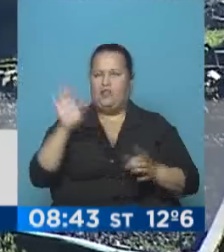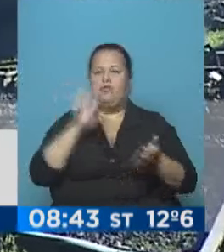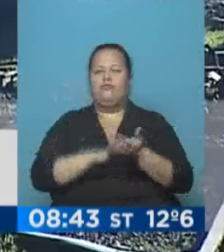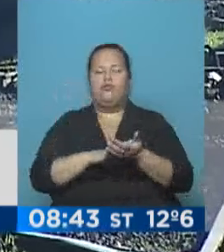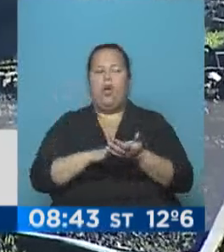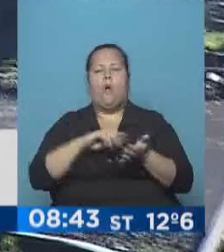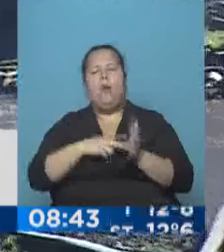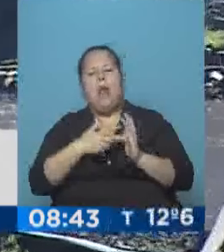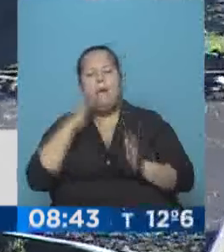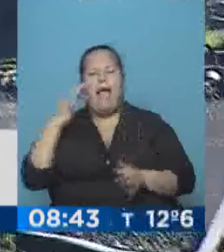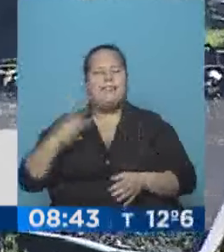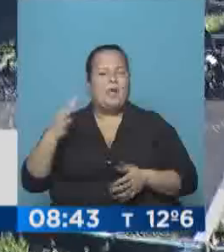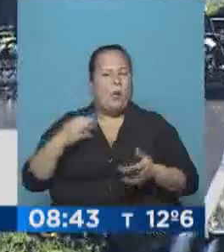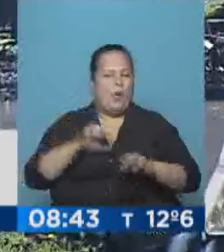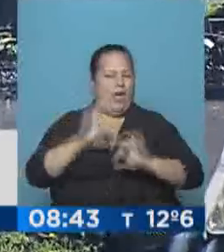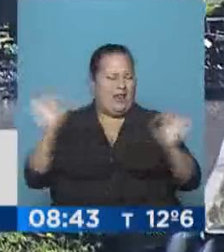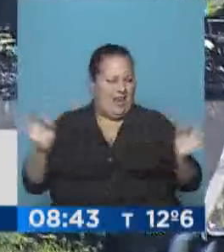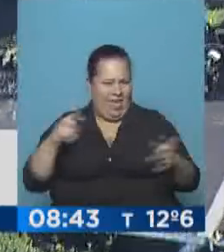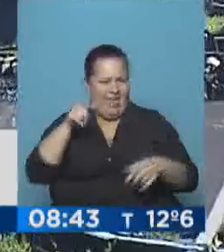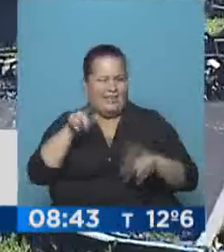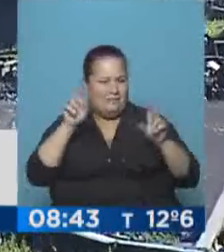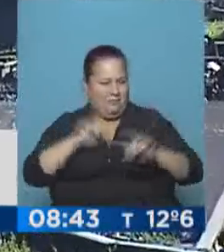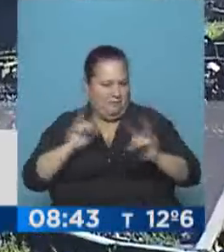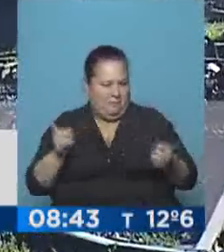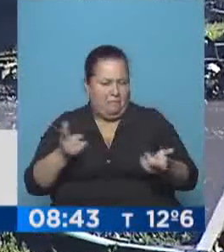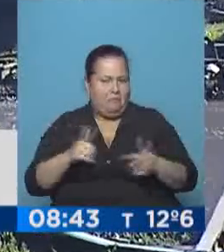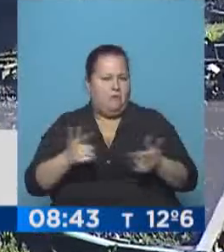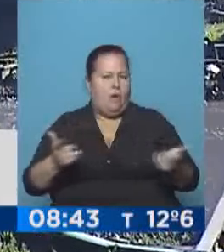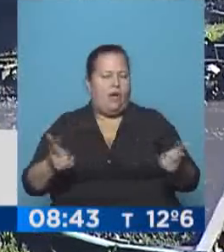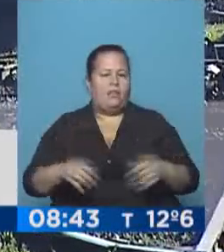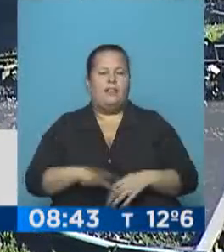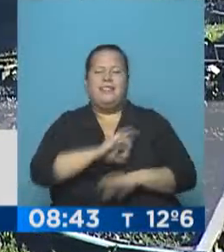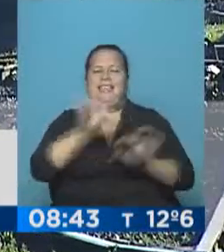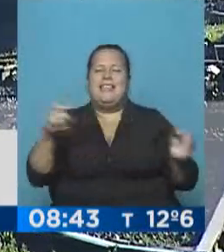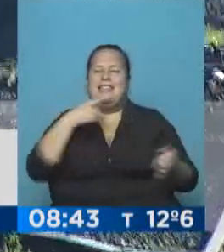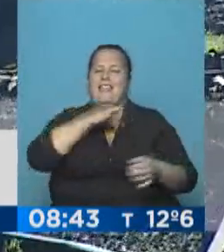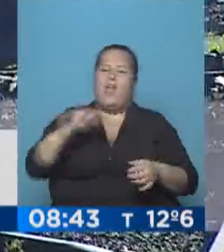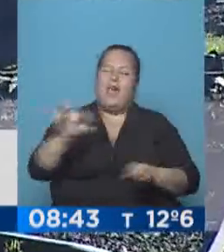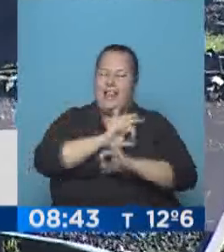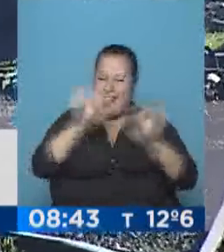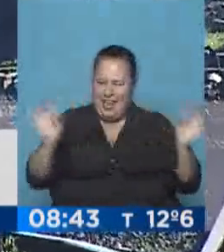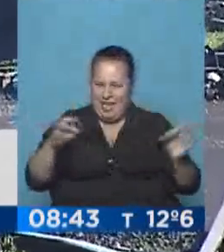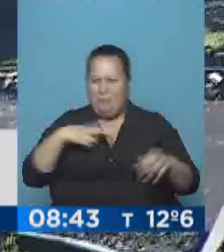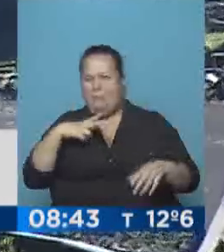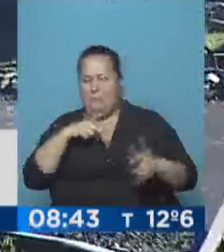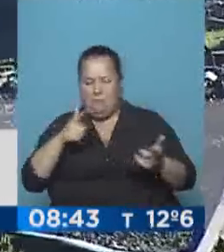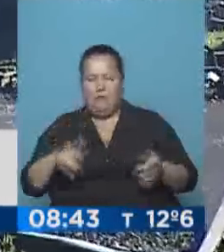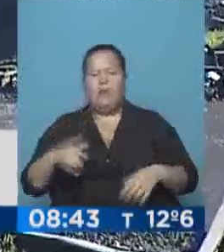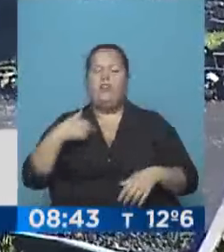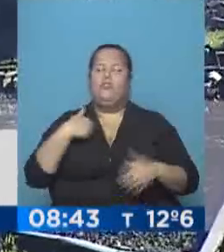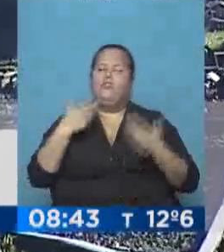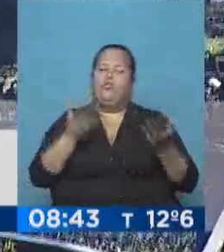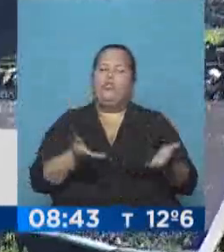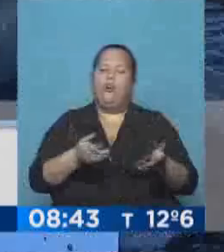tenido algún problema de seguridad con alguna de estas brigadas. En ese sentido, no tenemos una sola denuncia de un usuario particular. Bagú, yo lo invito